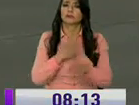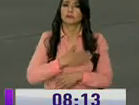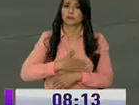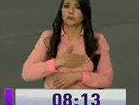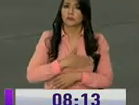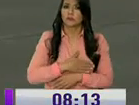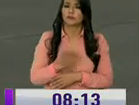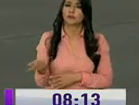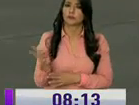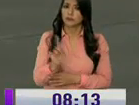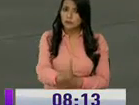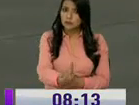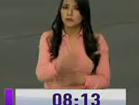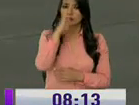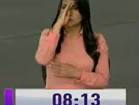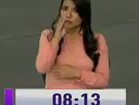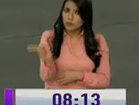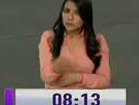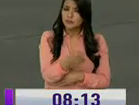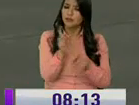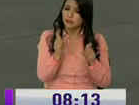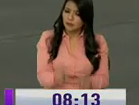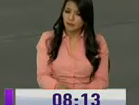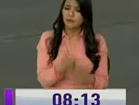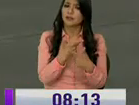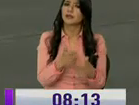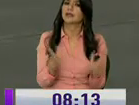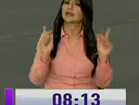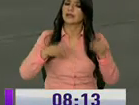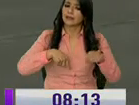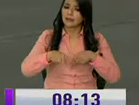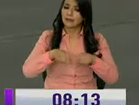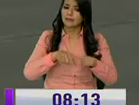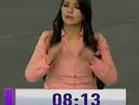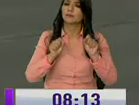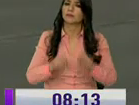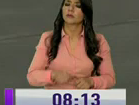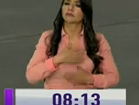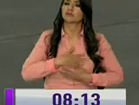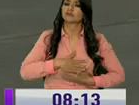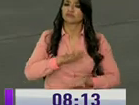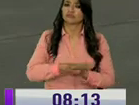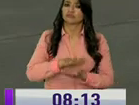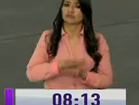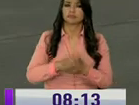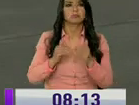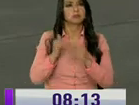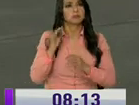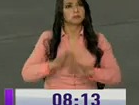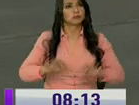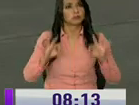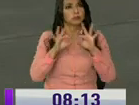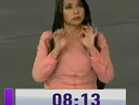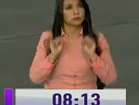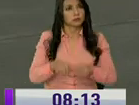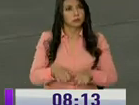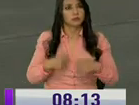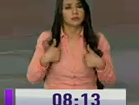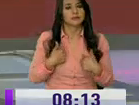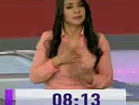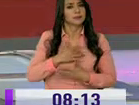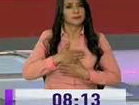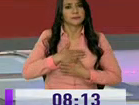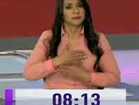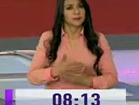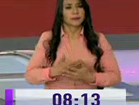la presencia de la policía garantice la libre movilidad y la tranquilidad, sobre todo a esta hora. Lamentable lo que estamos